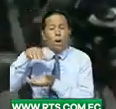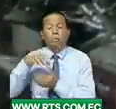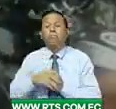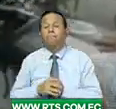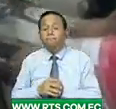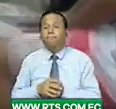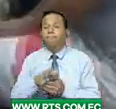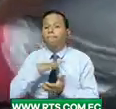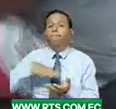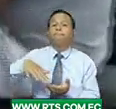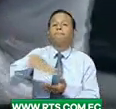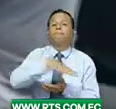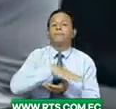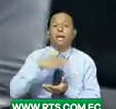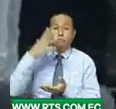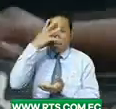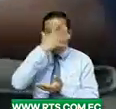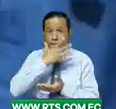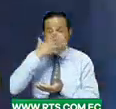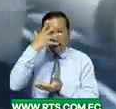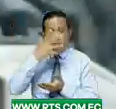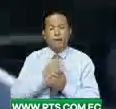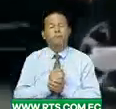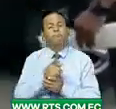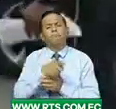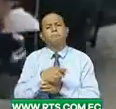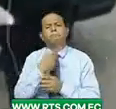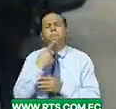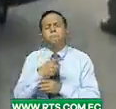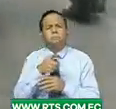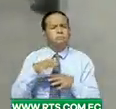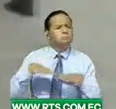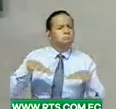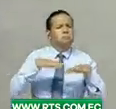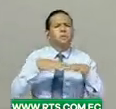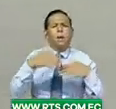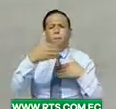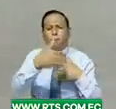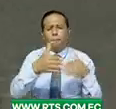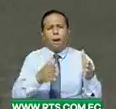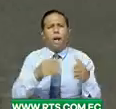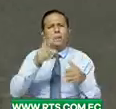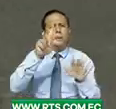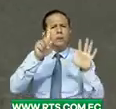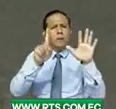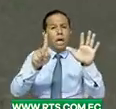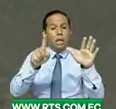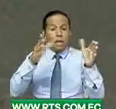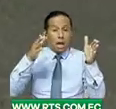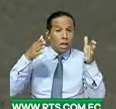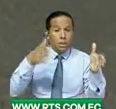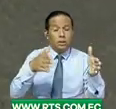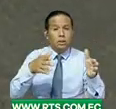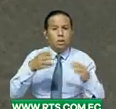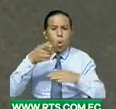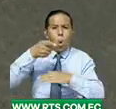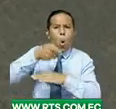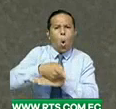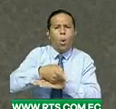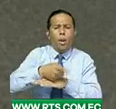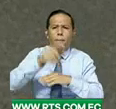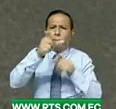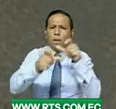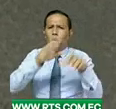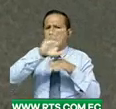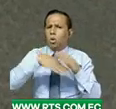En el cantón Esmeraldas, en la parroquia del mismo nombre, que cubre aproximadamente 6 cuadras, está vigente el toque de queda, que rige desde las